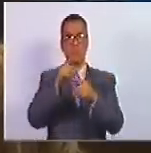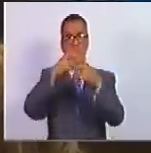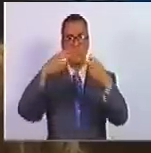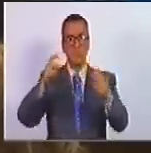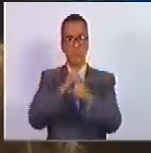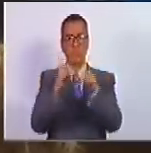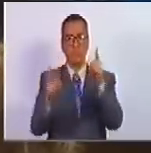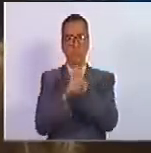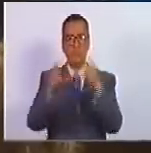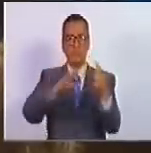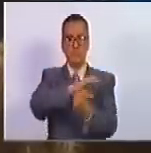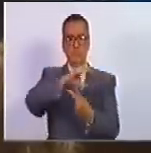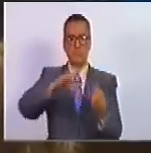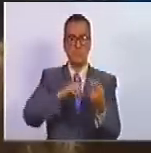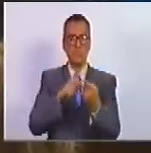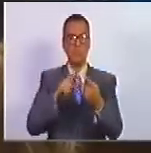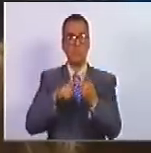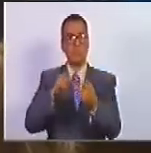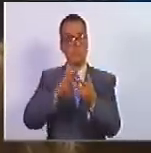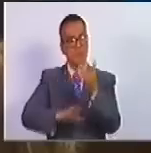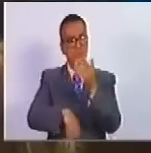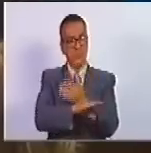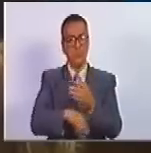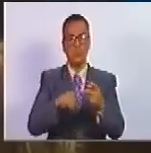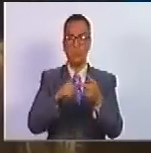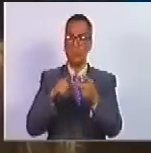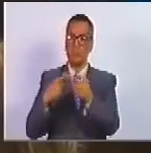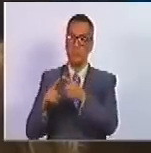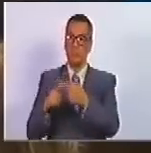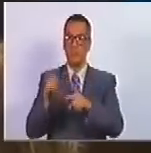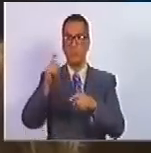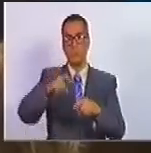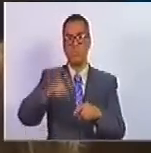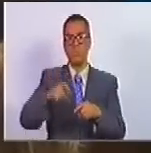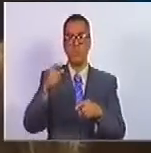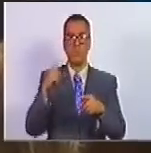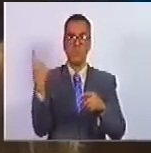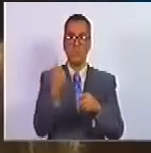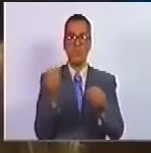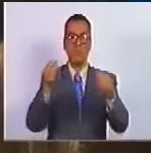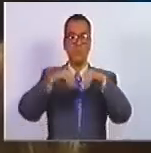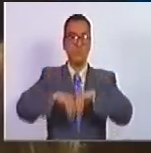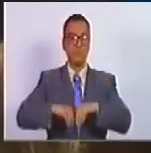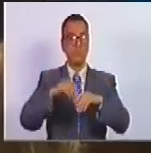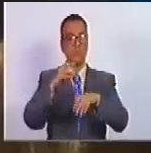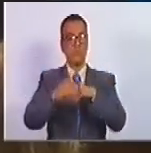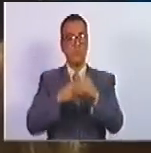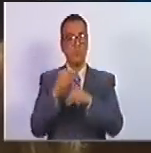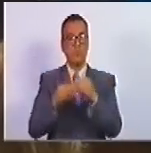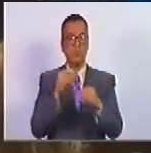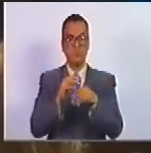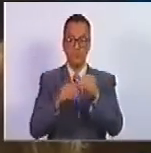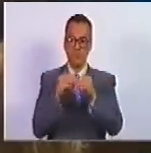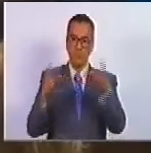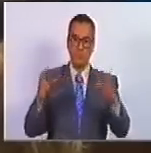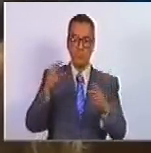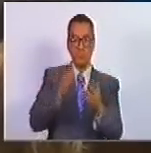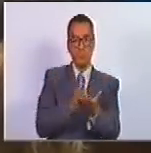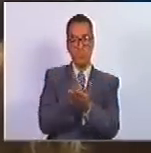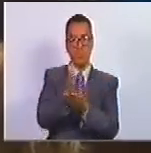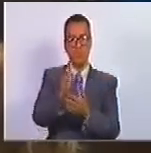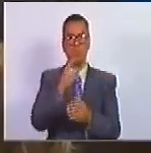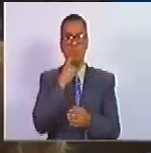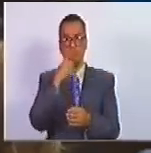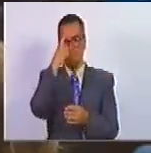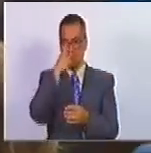del cambio climático, en el tema de las migraciones, en el tema de la necesidad de llegar a acuerdos en función de resolver el serísimo